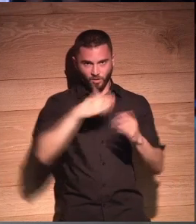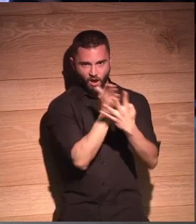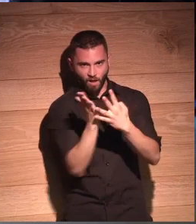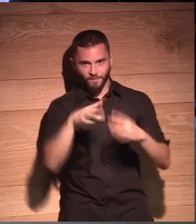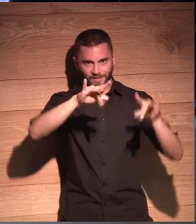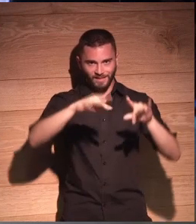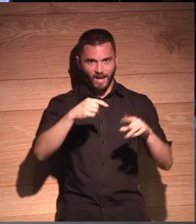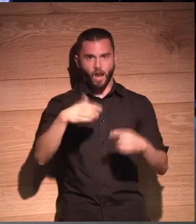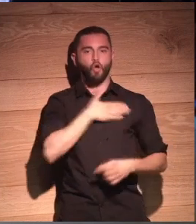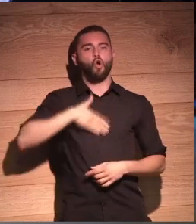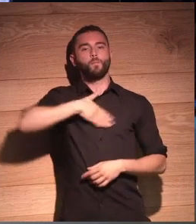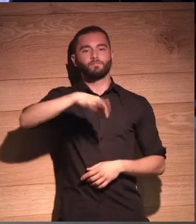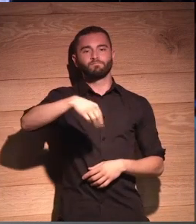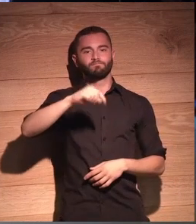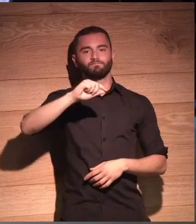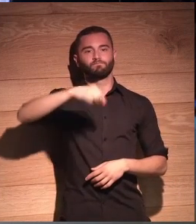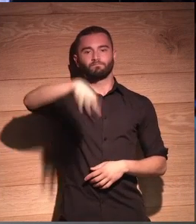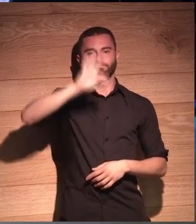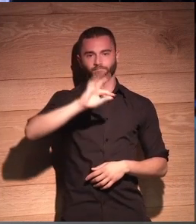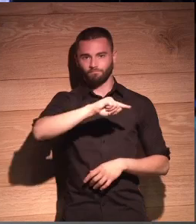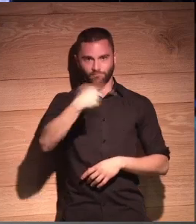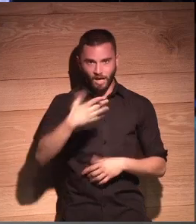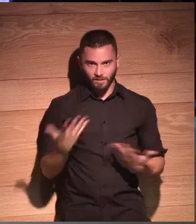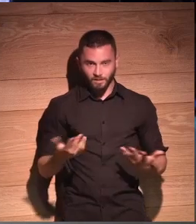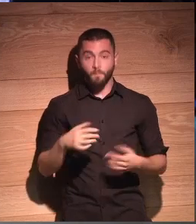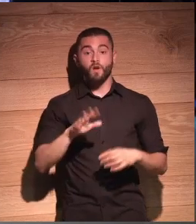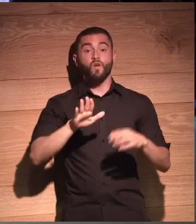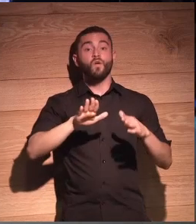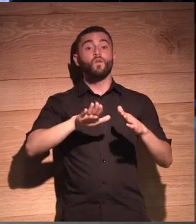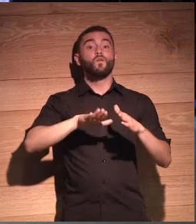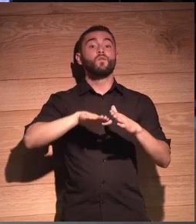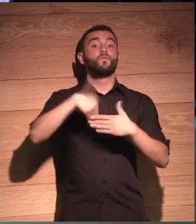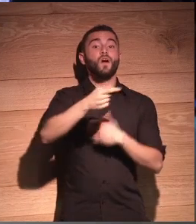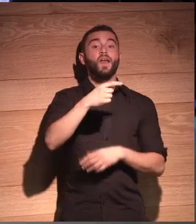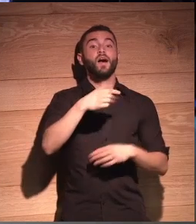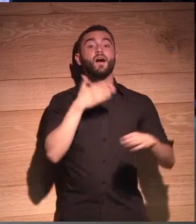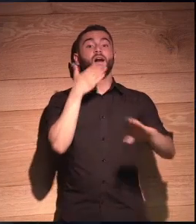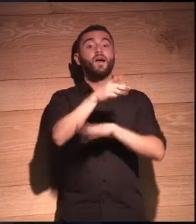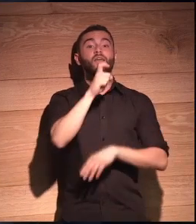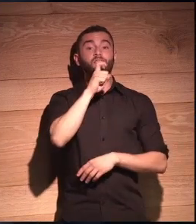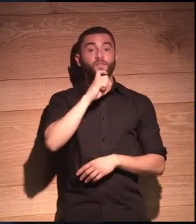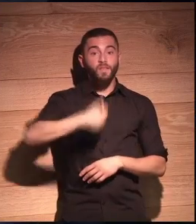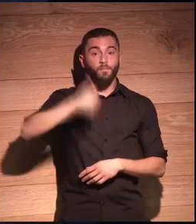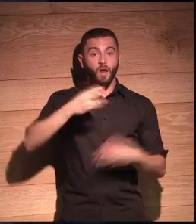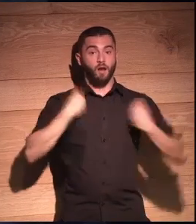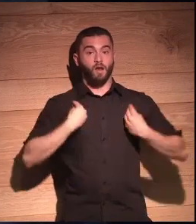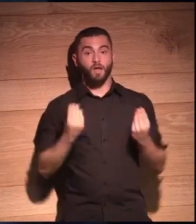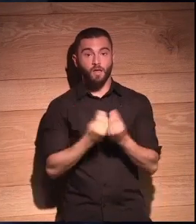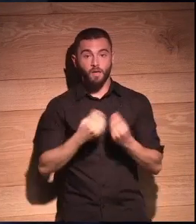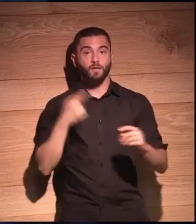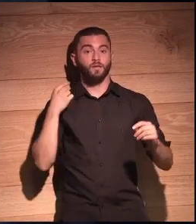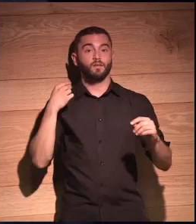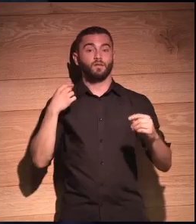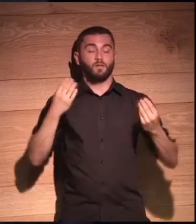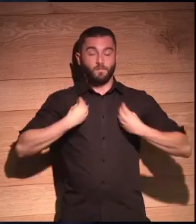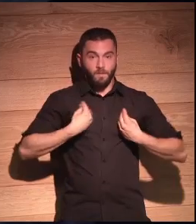Tierra hemos elegido la más cómoda, pero la que nos pone más difícil salir fuera y sobrevivir, y sobre todo volver para contarlo,